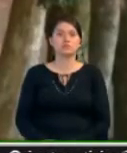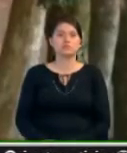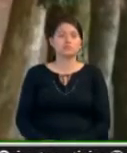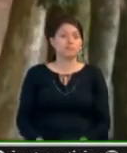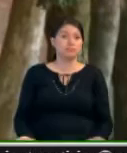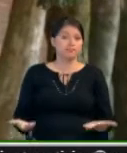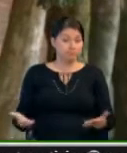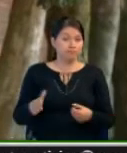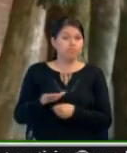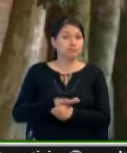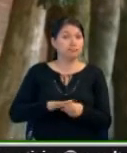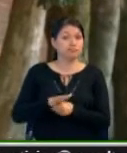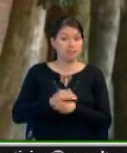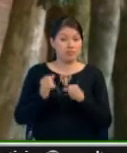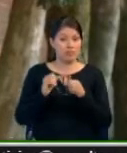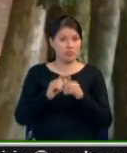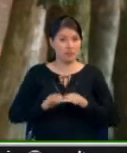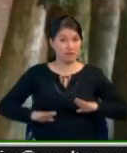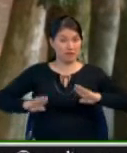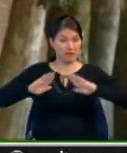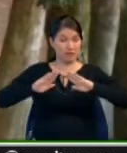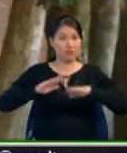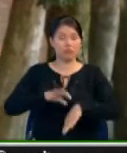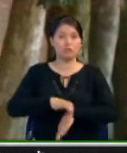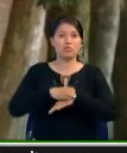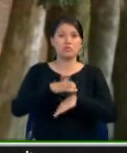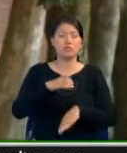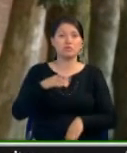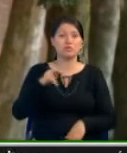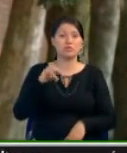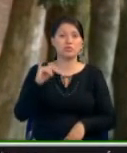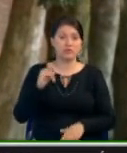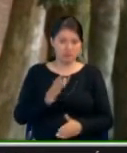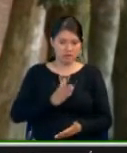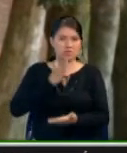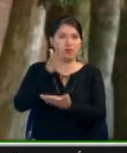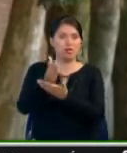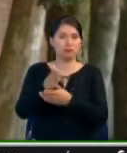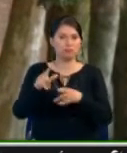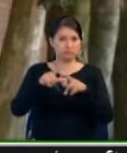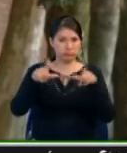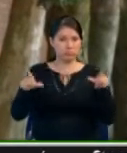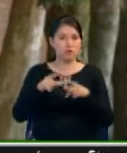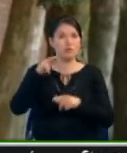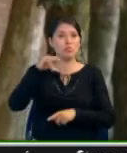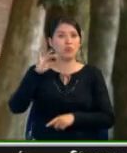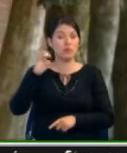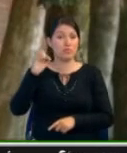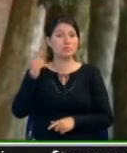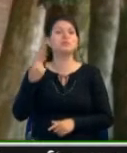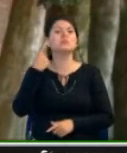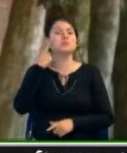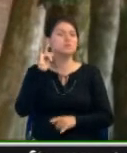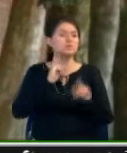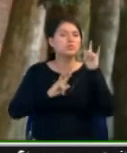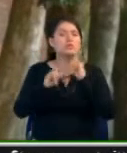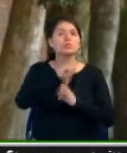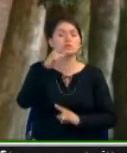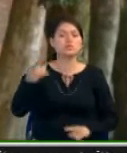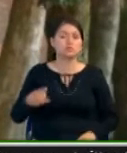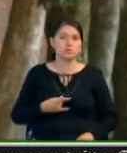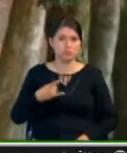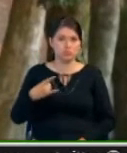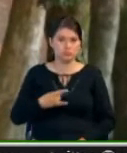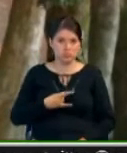Bueno, ante esta situación, el defensor del pueblo, el doctor Kadir Pilonieta, llegó hasta las instalaciones de la nueva EPS para escuchar a los